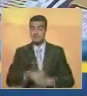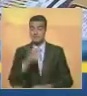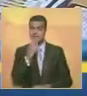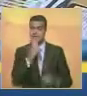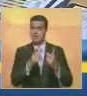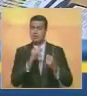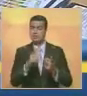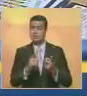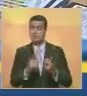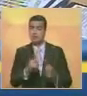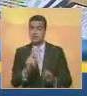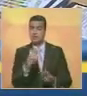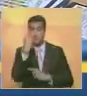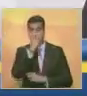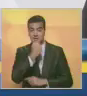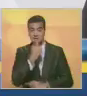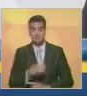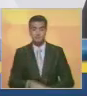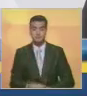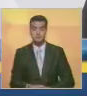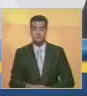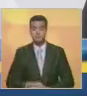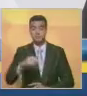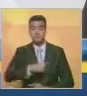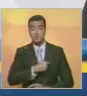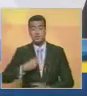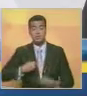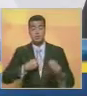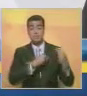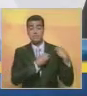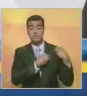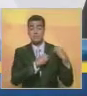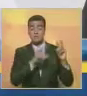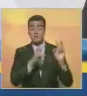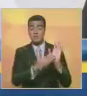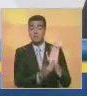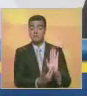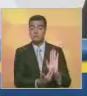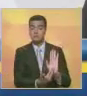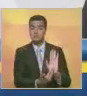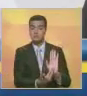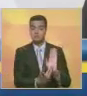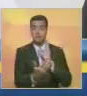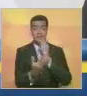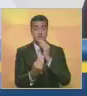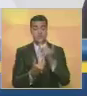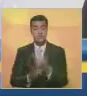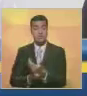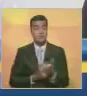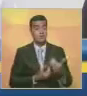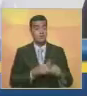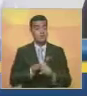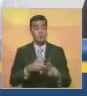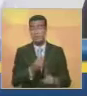algunos efectivos tienen doble cara. Hoy nuestro comandante se lleva una nueva propuesta para conversar con los bomberos, pero